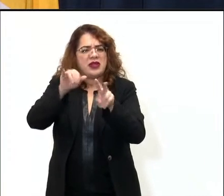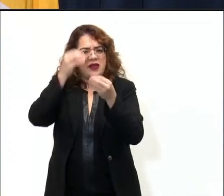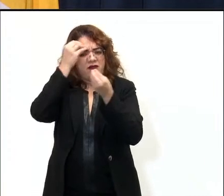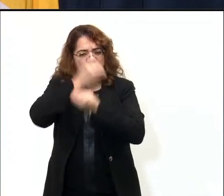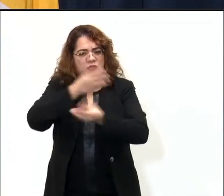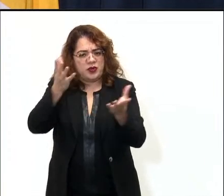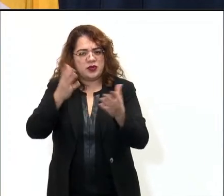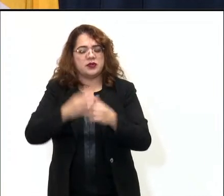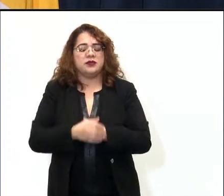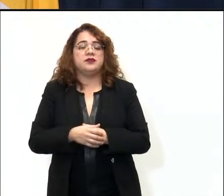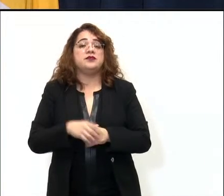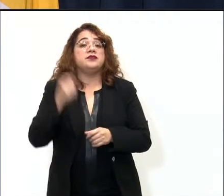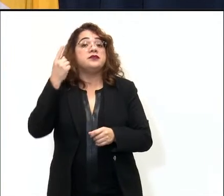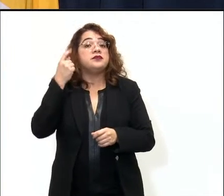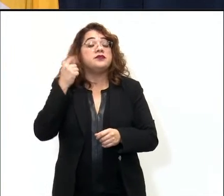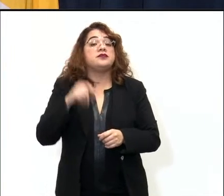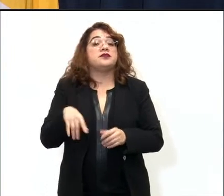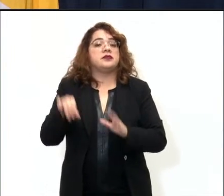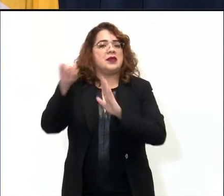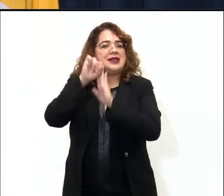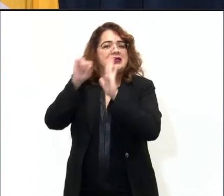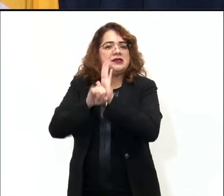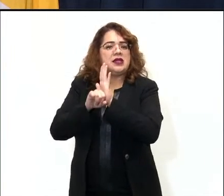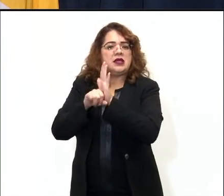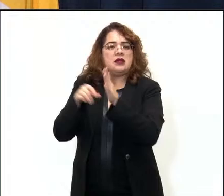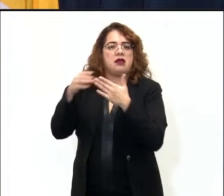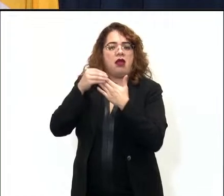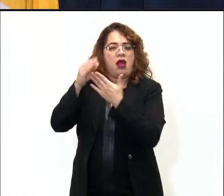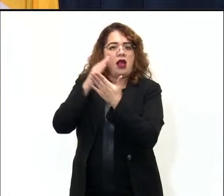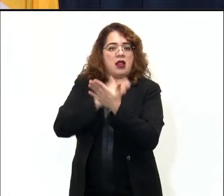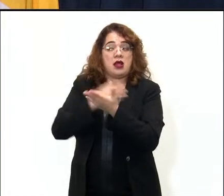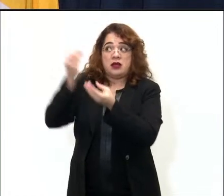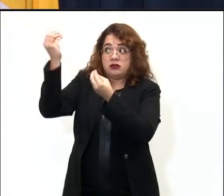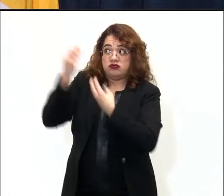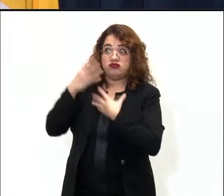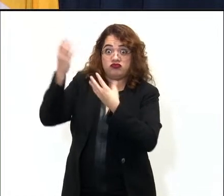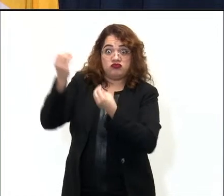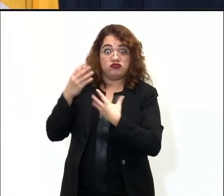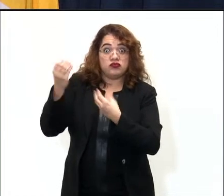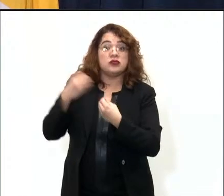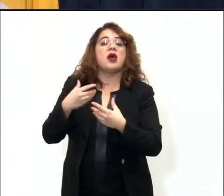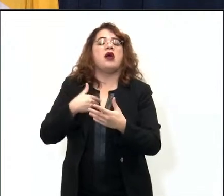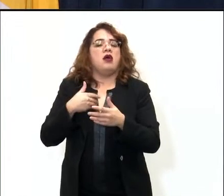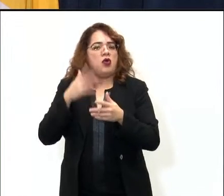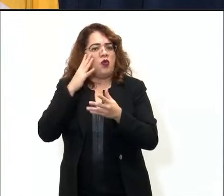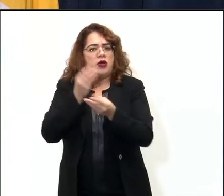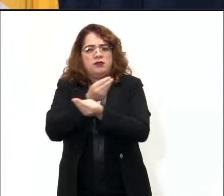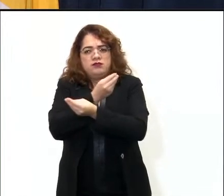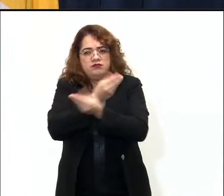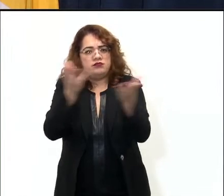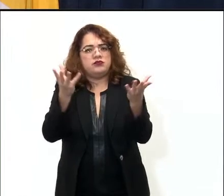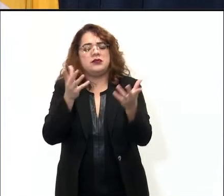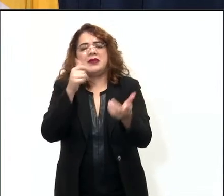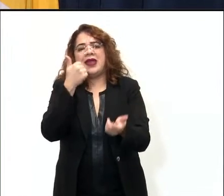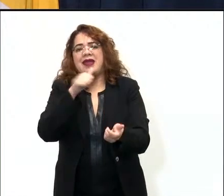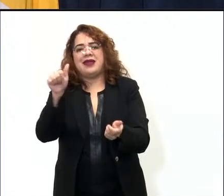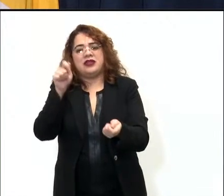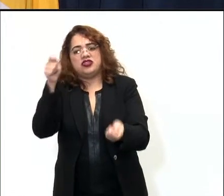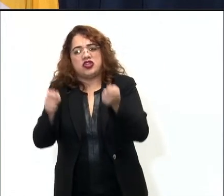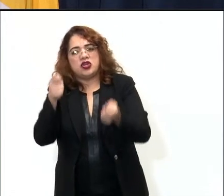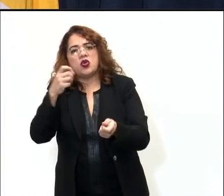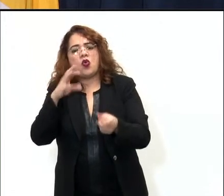están sujetas a cambios, y continuaremos compartiendo actualizaciones con usted